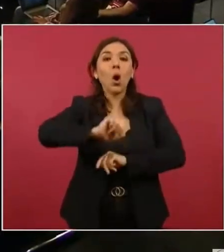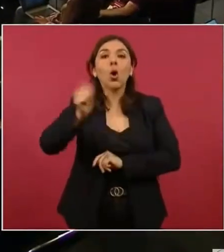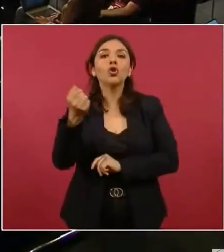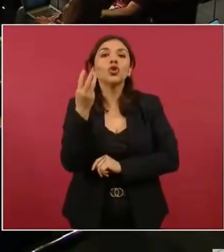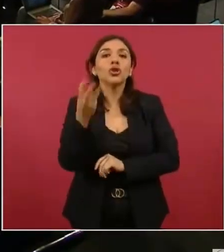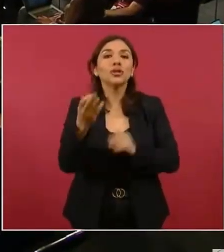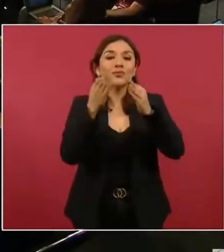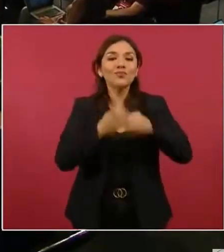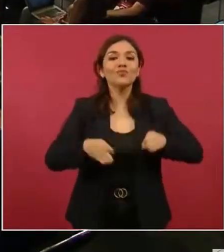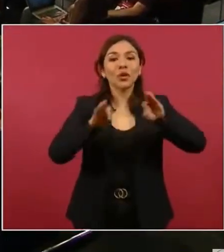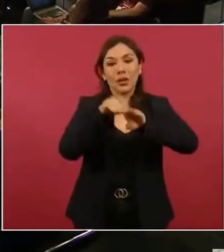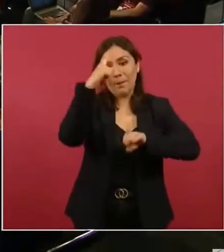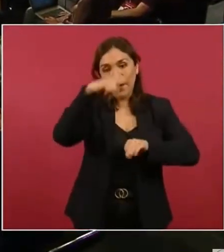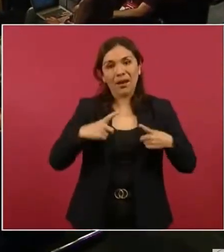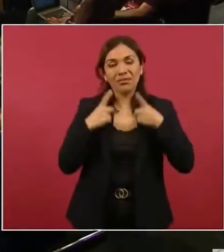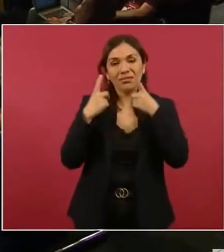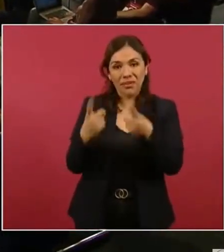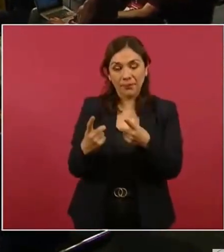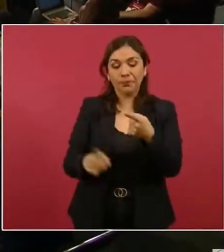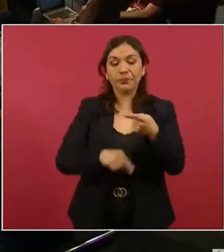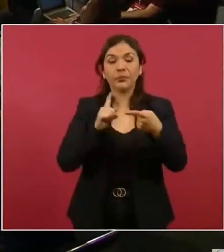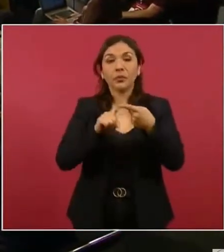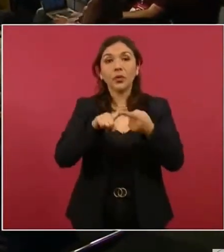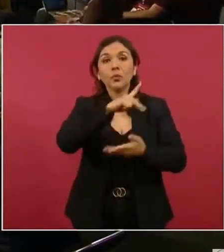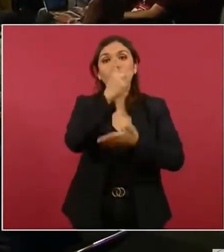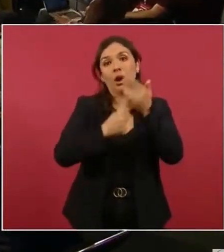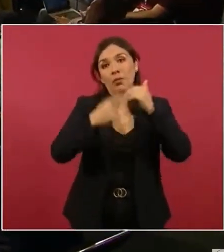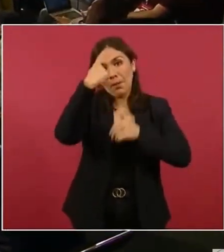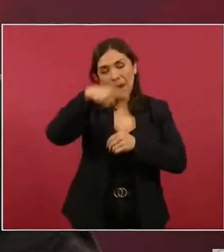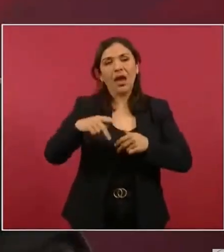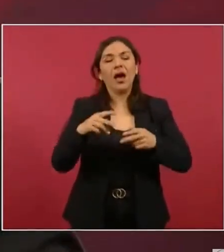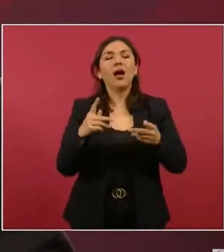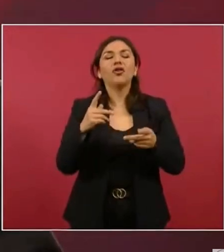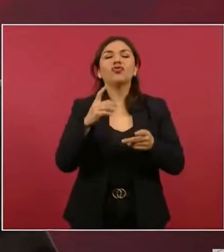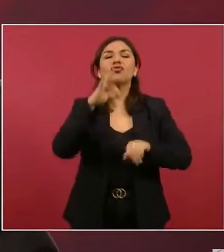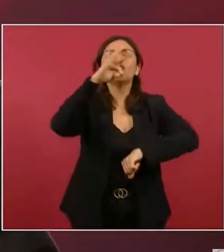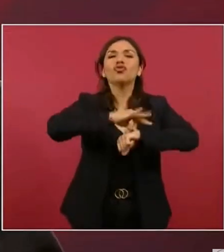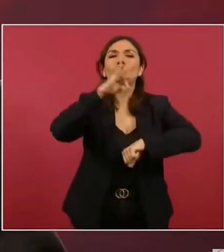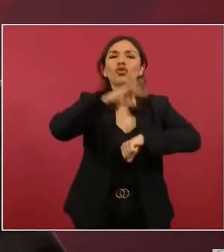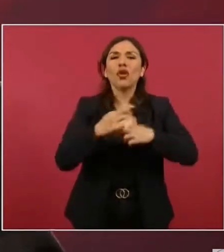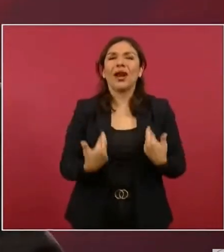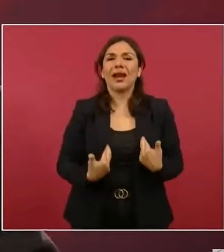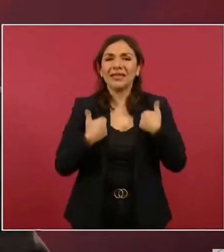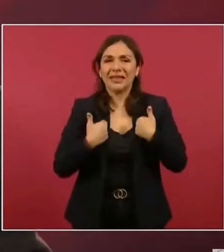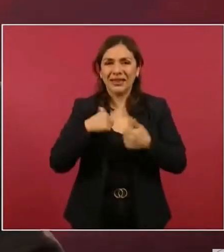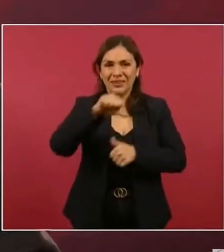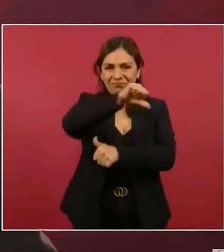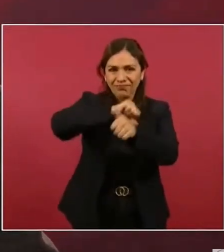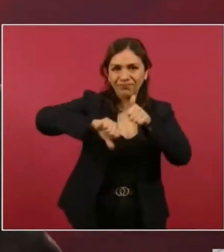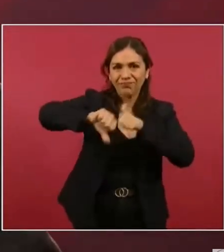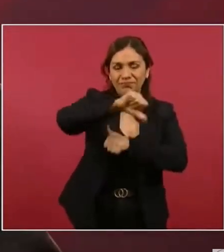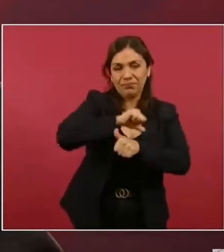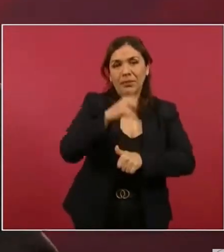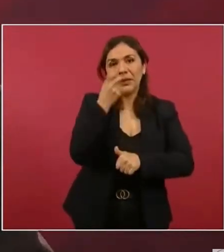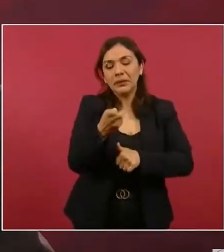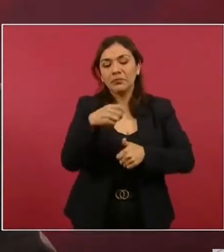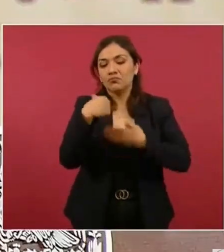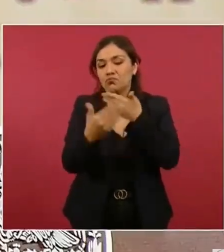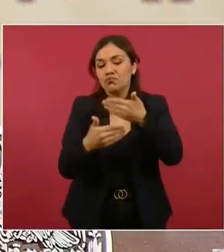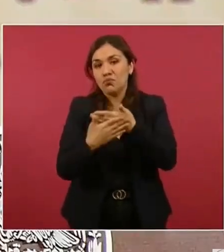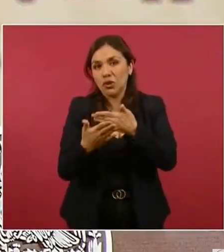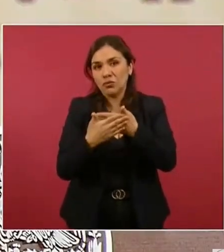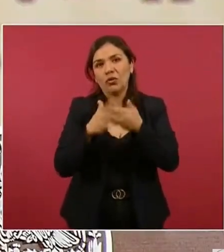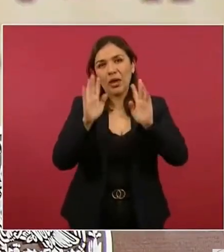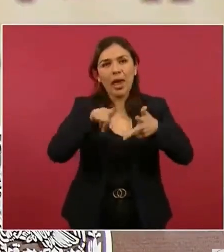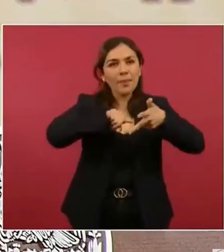fuentes para esta obtención. El programa de rotación de médicos residentes que entran y salen en este mes, en estos días,